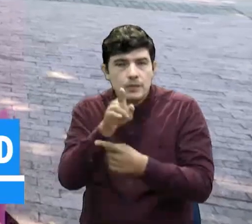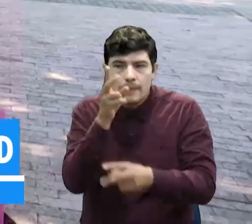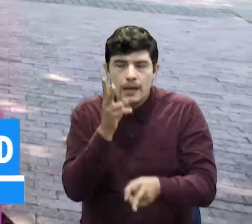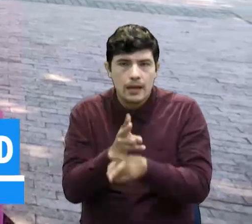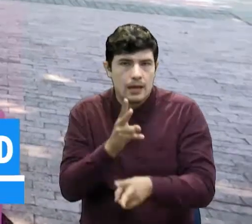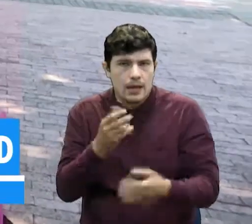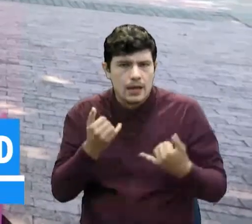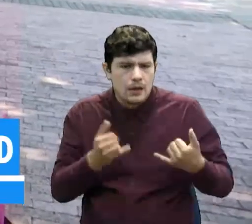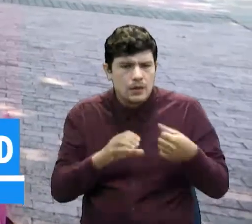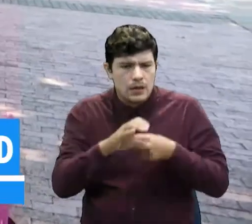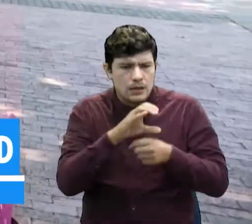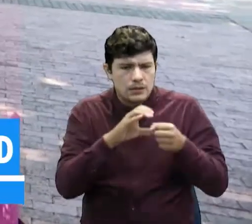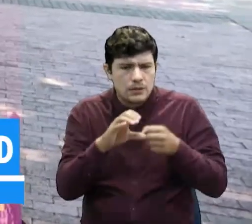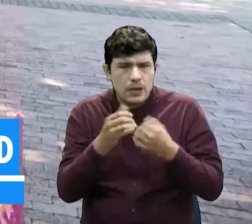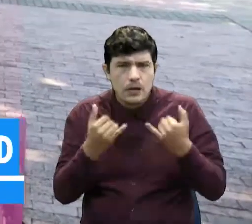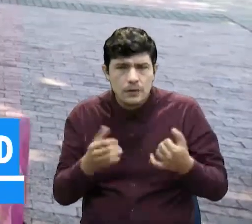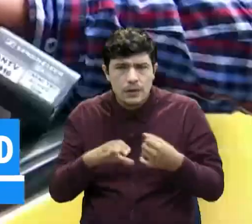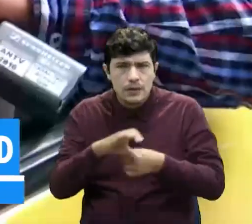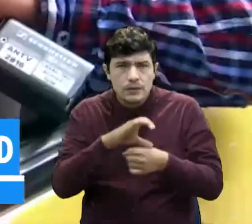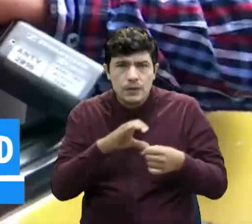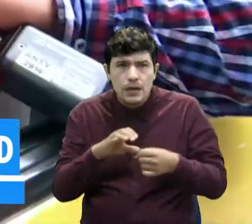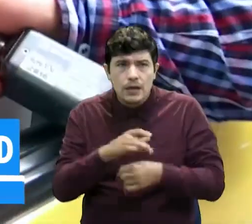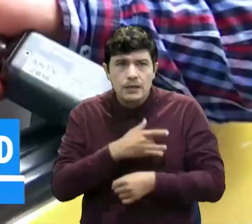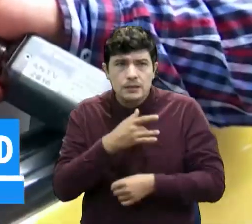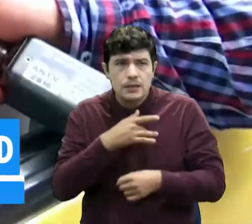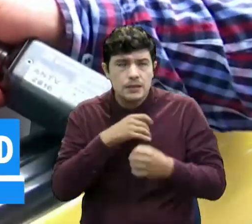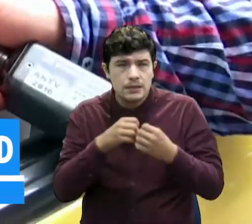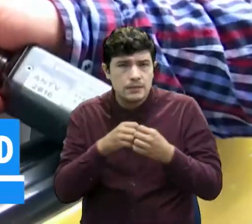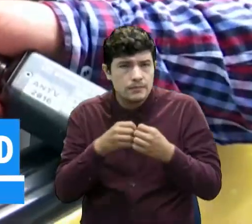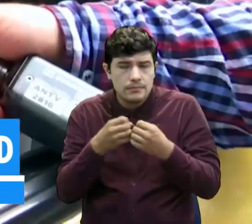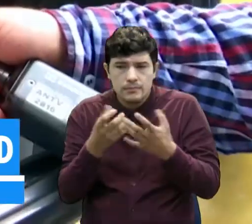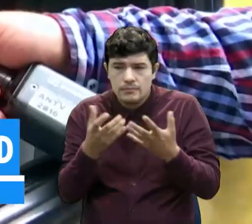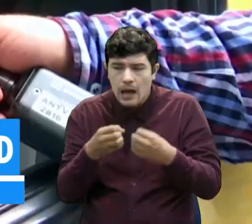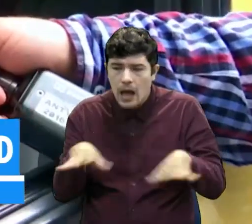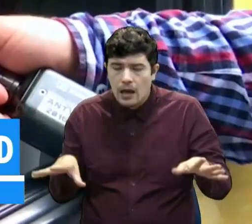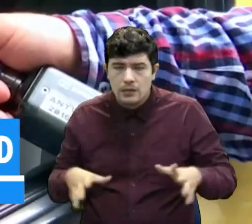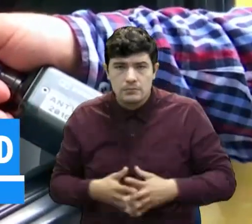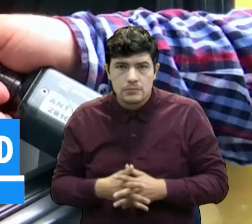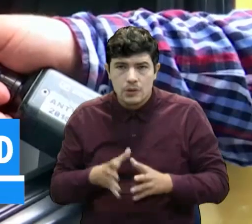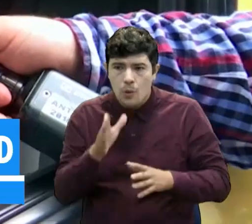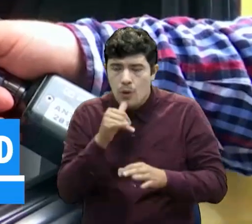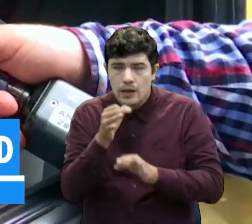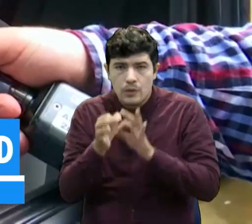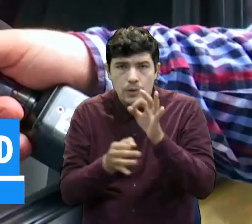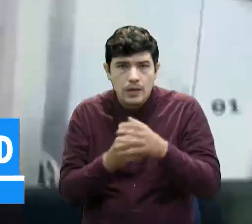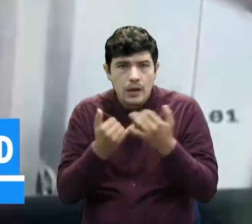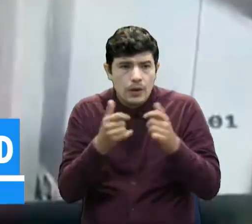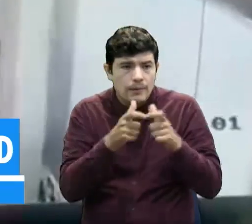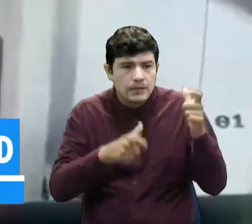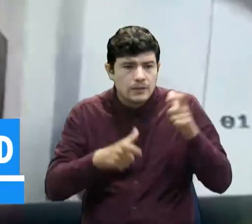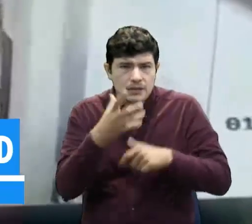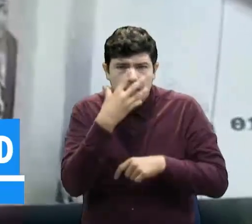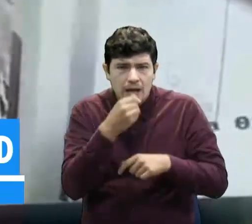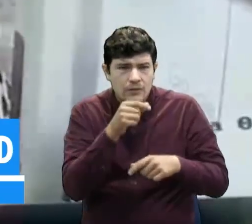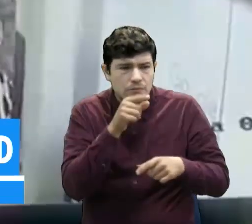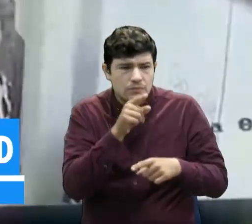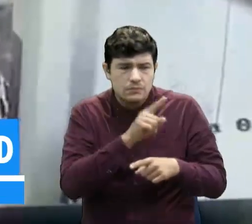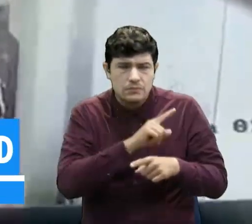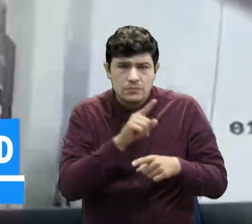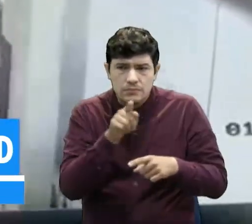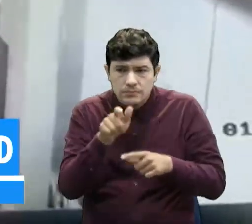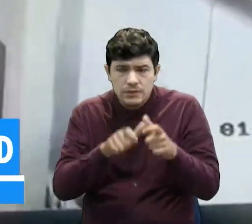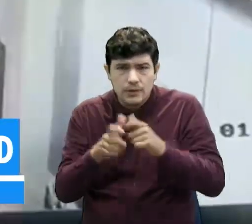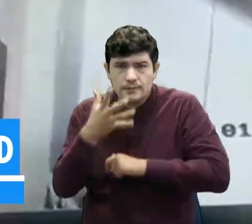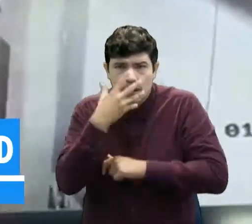Desafortunadamente la ciudad está desprotegida. El vandalismo que hay demasiado vandalismo. Eso ya hay vándalos, eso no son hinchas. Ponerle más seguridad a la